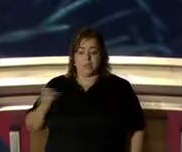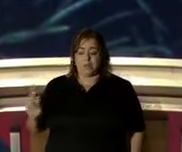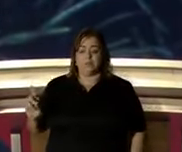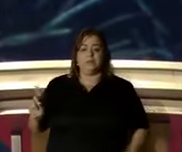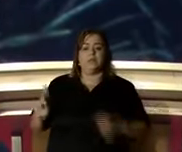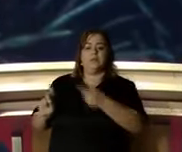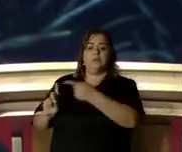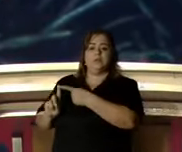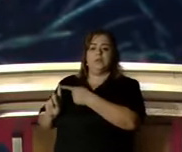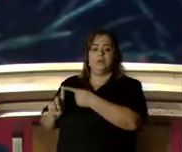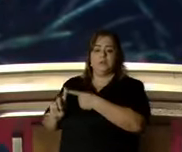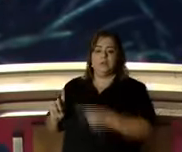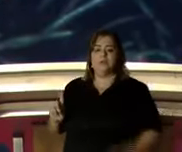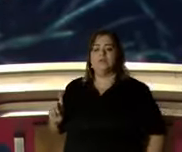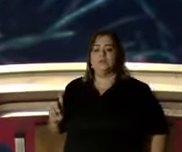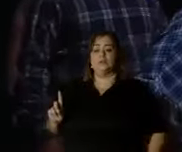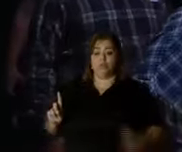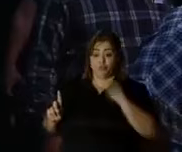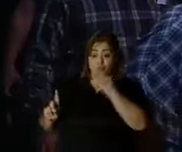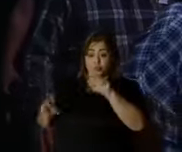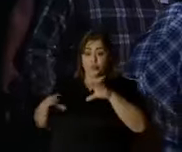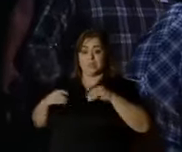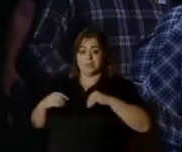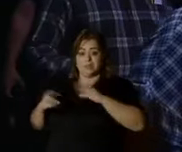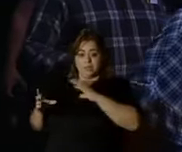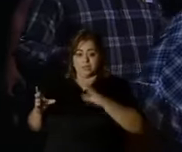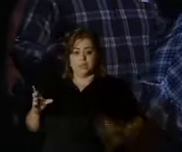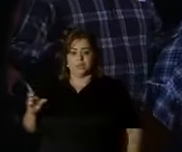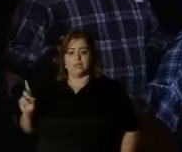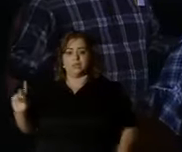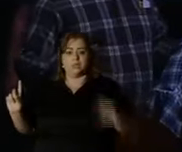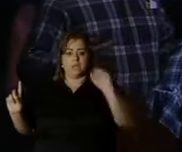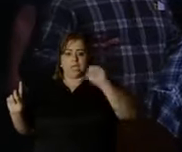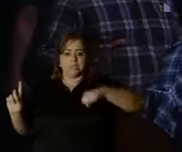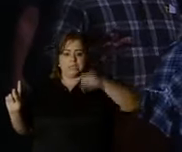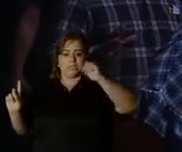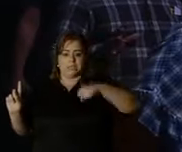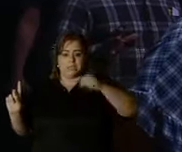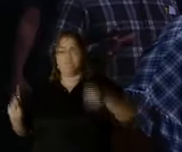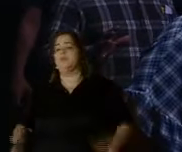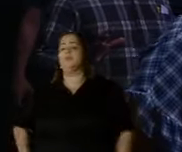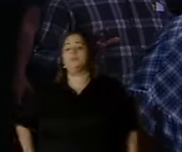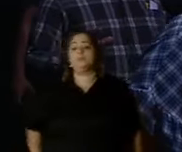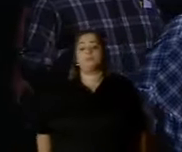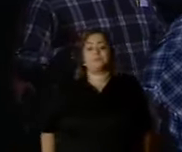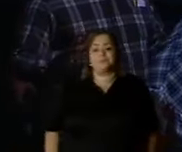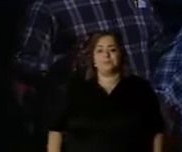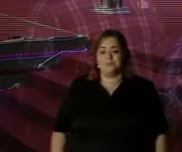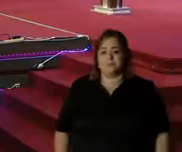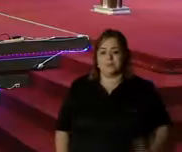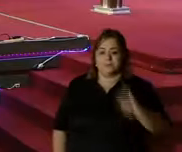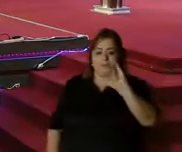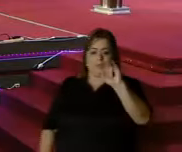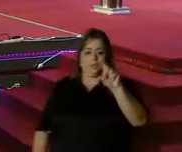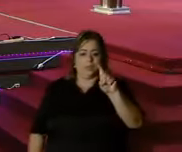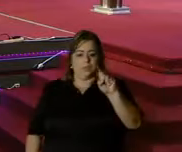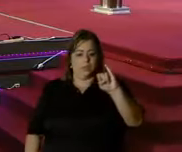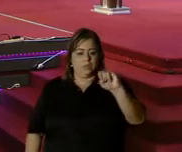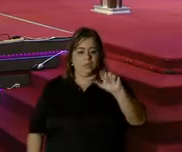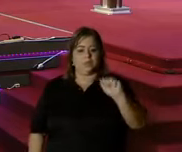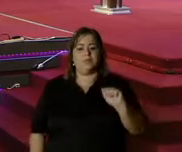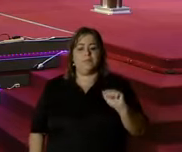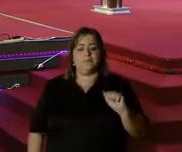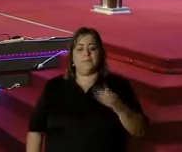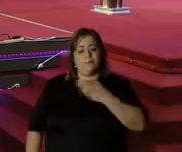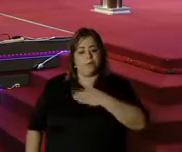No sé. ¿Viene a recibir al Señor, mi amor? Sí. Solo Itzia, acércate, y ella también.